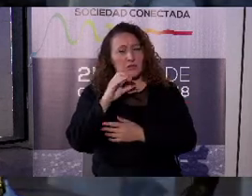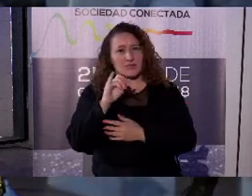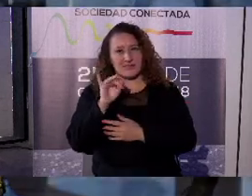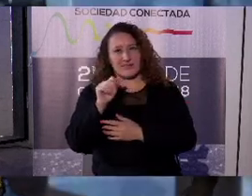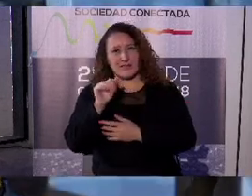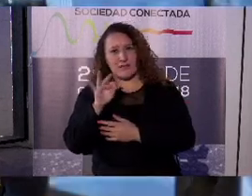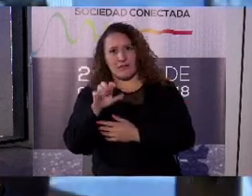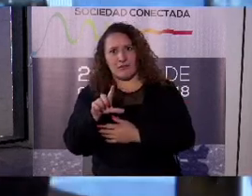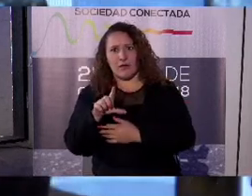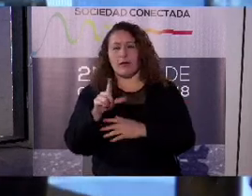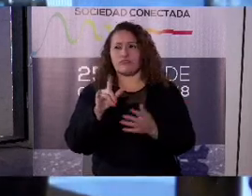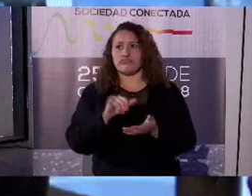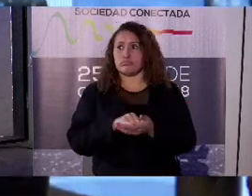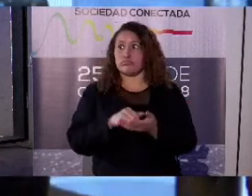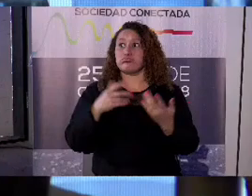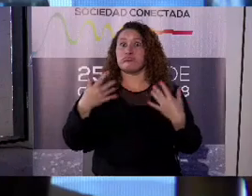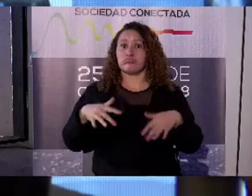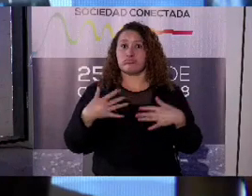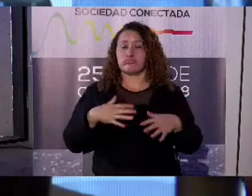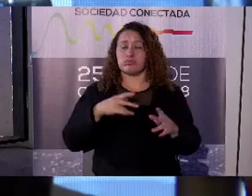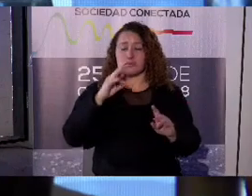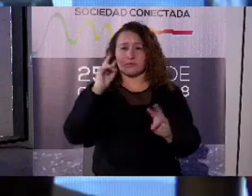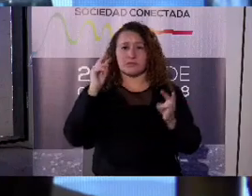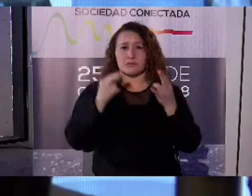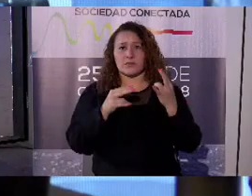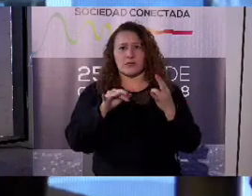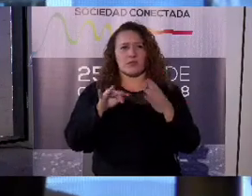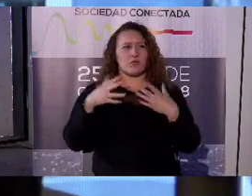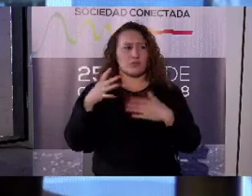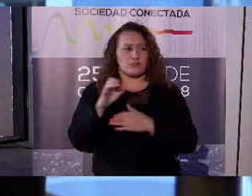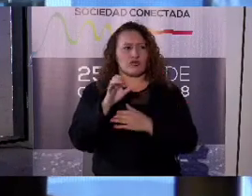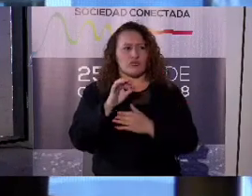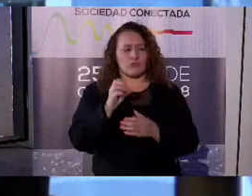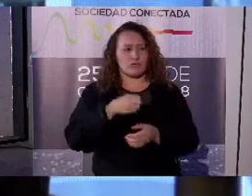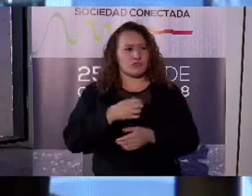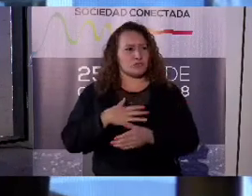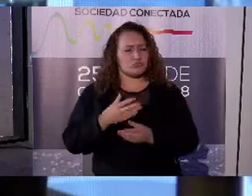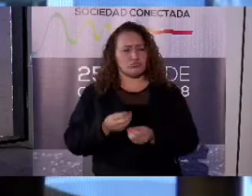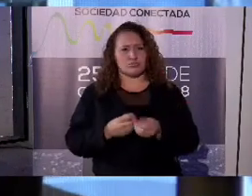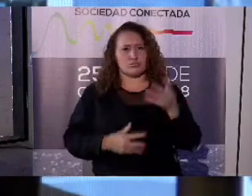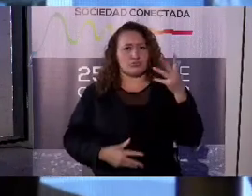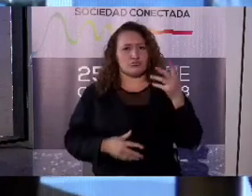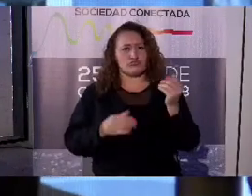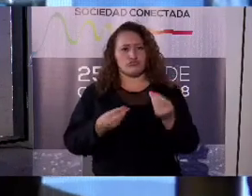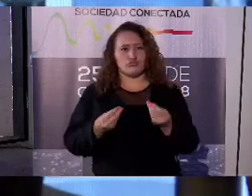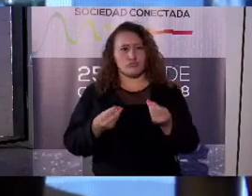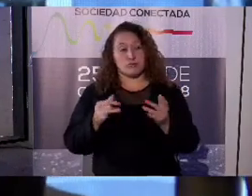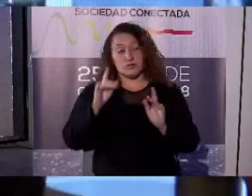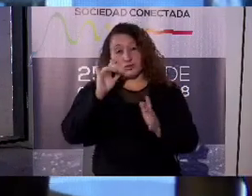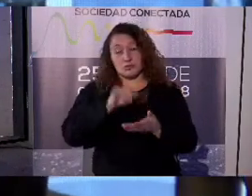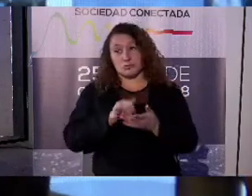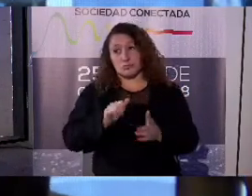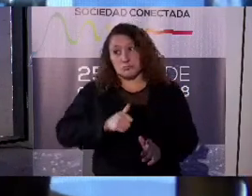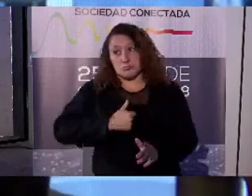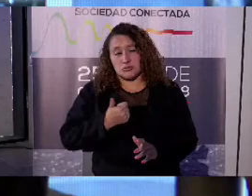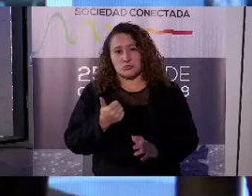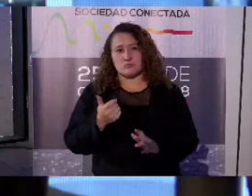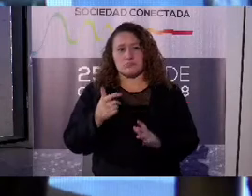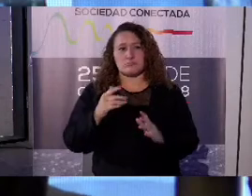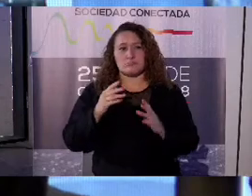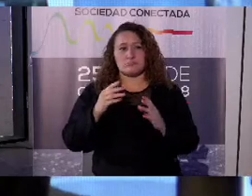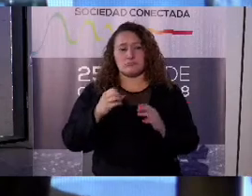Eh pues existen muchas oportunidades para Colombia más que algo que corregir sería aprovechar oportunidades yo yo les